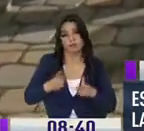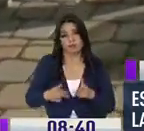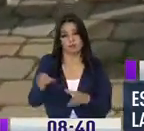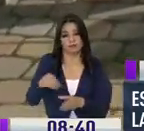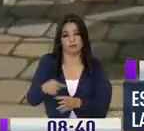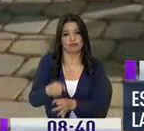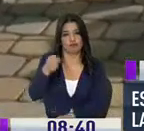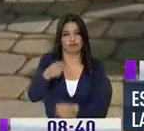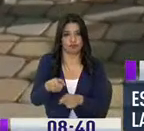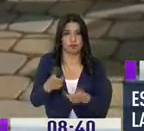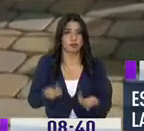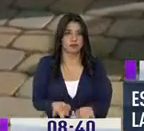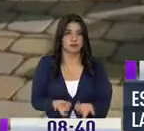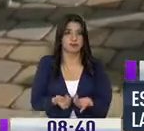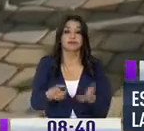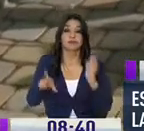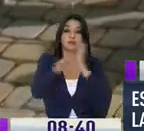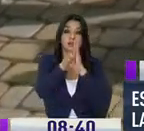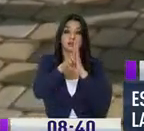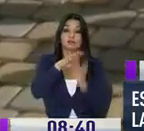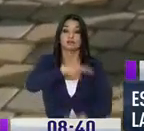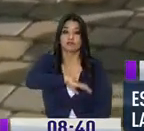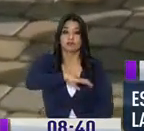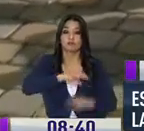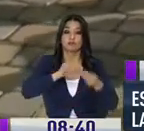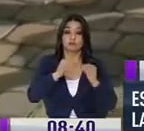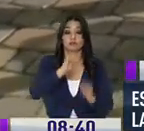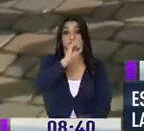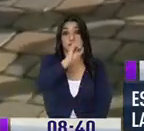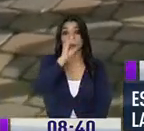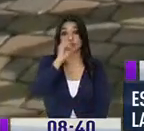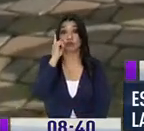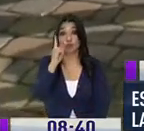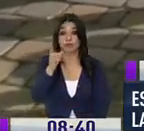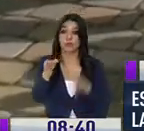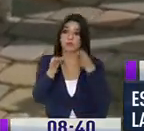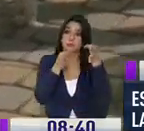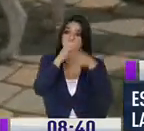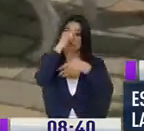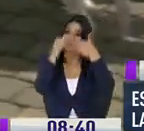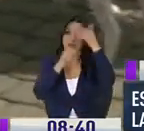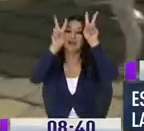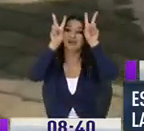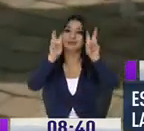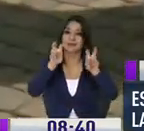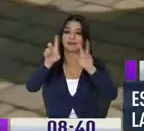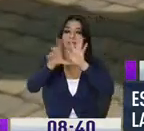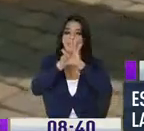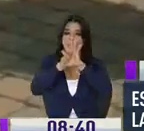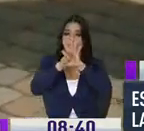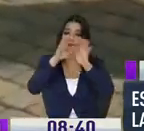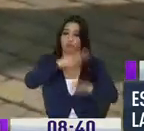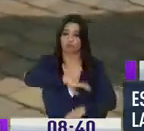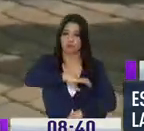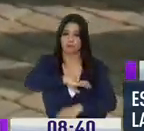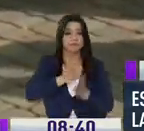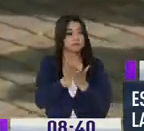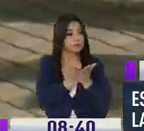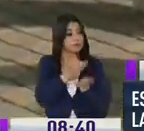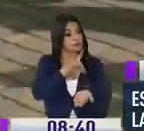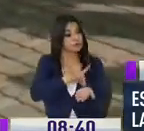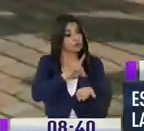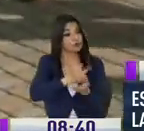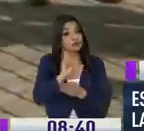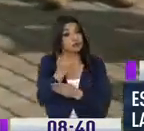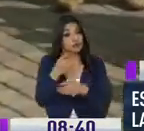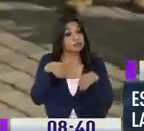también nosotros tenemos el código municipal 001, que también vamos a estar ese día hablando del mismo. ¿Este servicio de veterinaria que ustedes van a dar ese día es